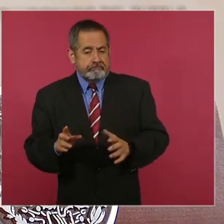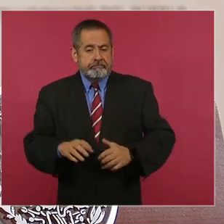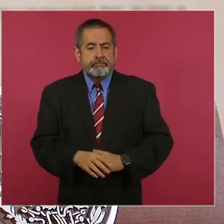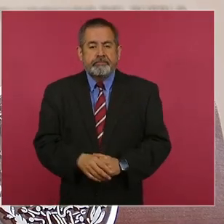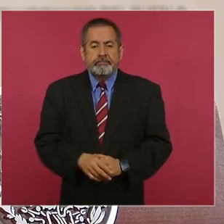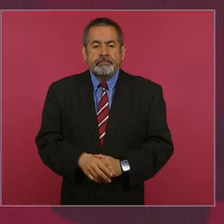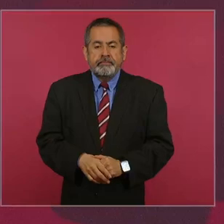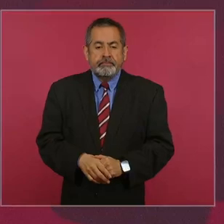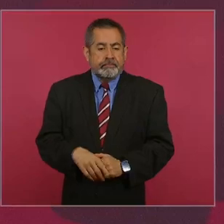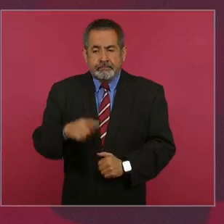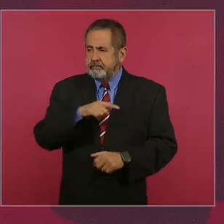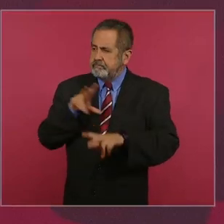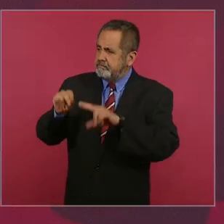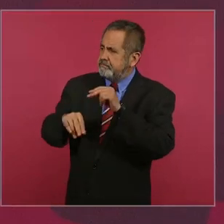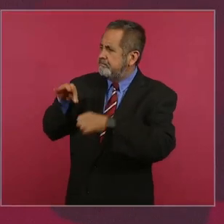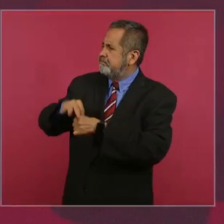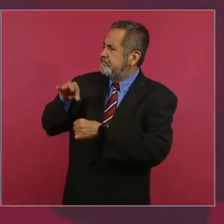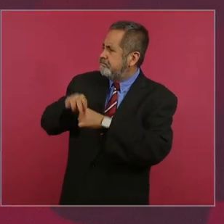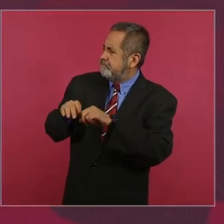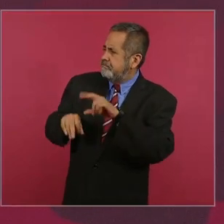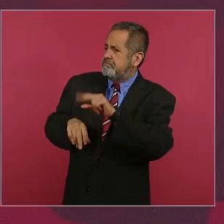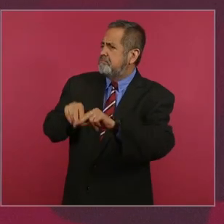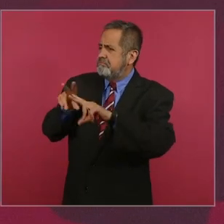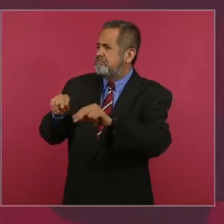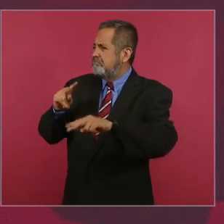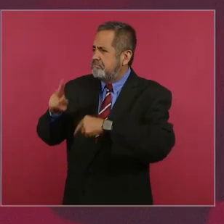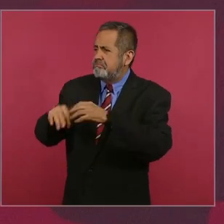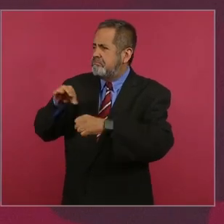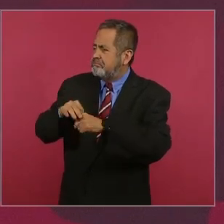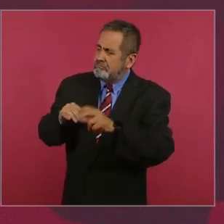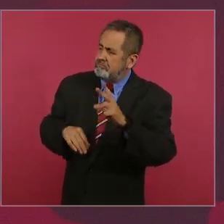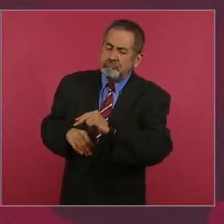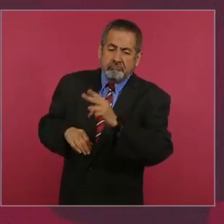llamaban a no votar con